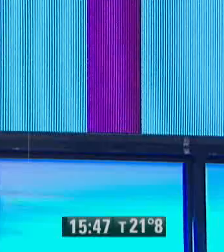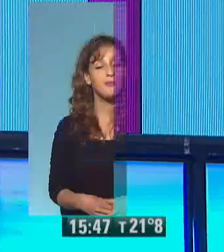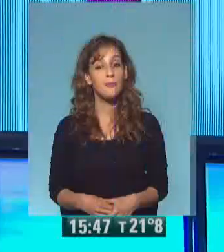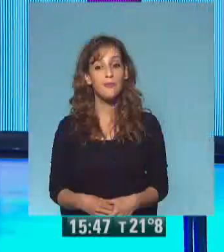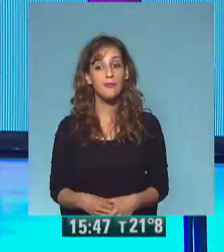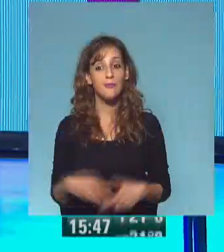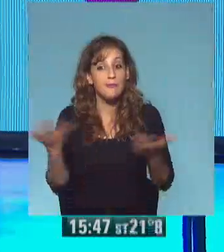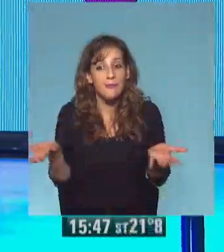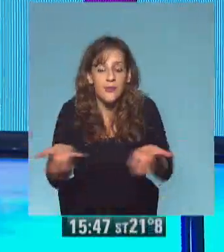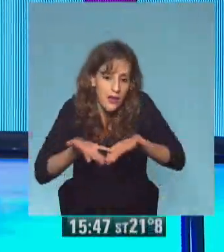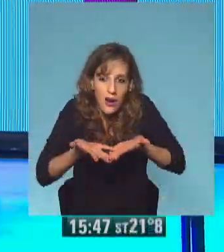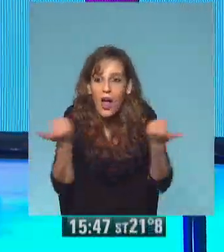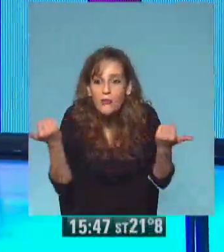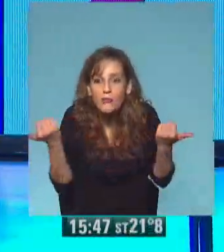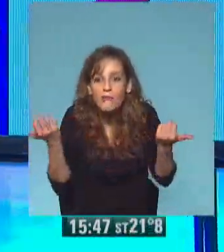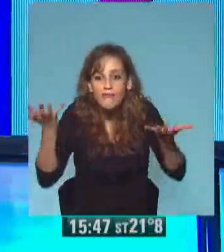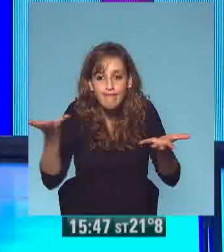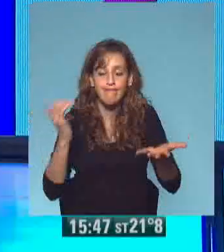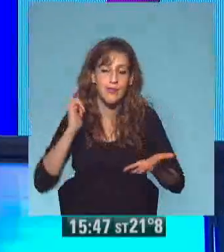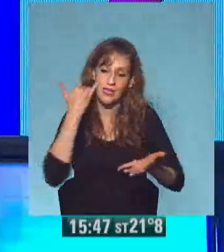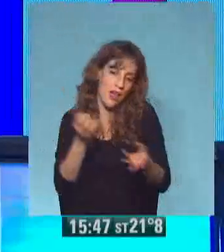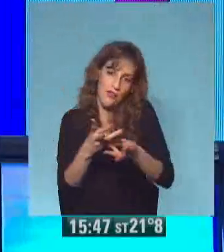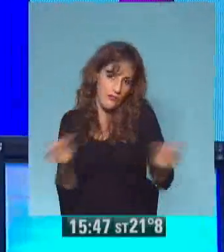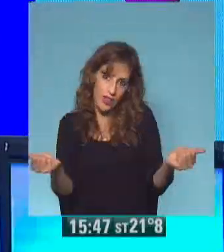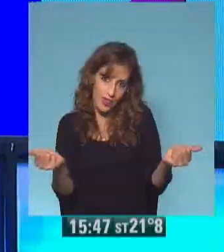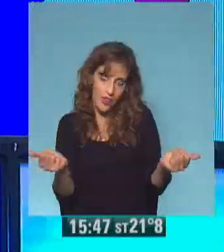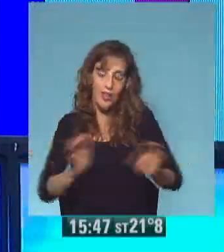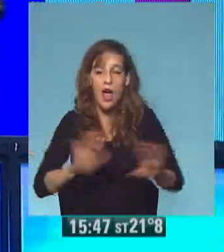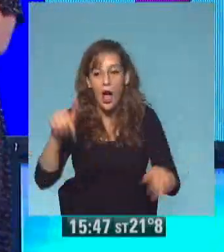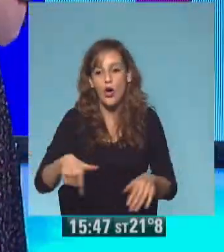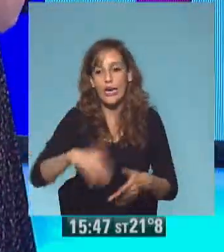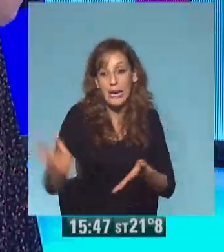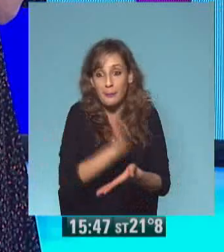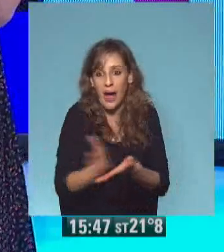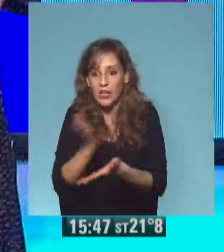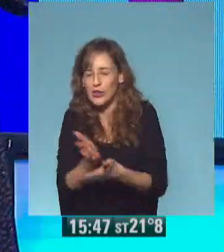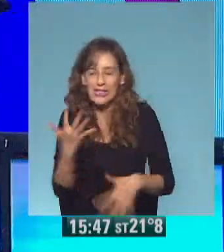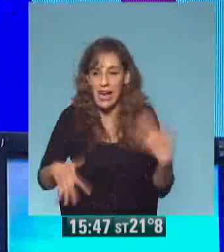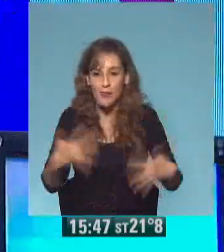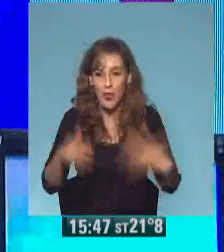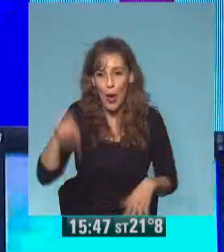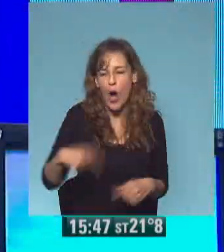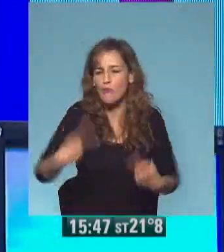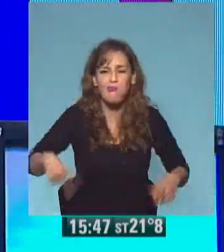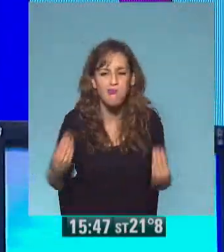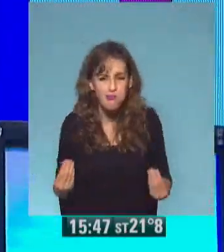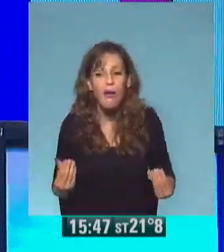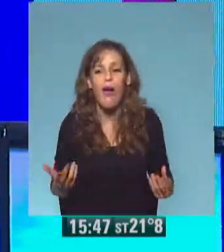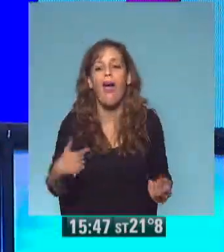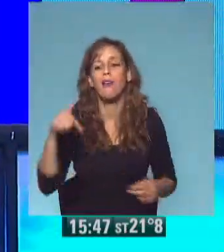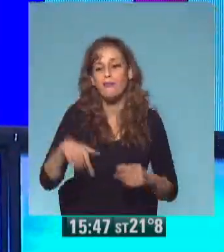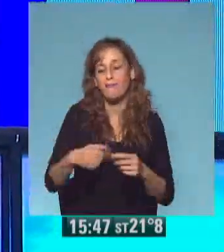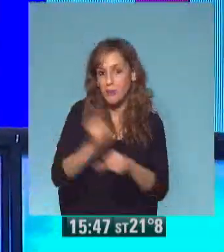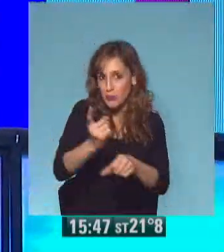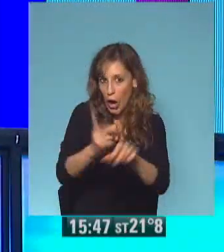Y ya no queda nada, nos tenemos que ir, hagamos un repaso muy muy muy rápido de lo que vimos hoy. ¿Qué hicimos hoy, Maga? Empezamos con